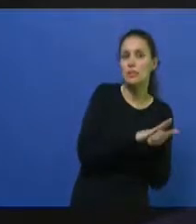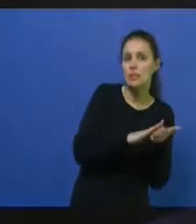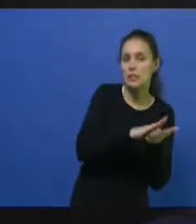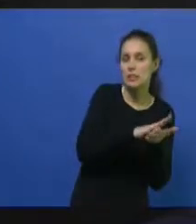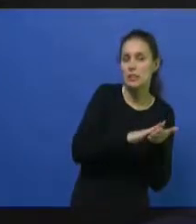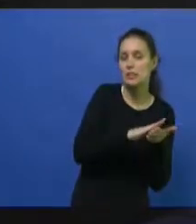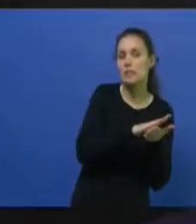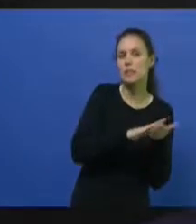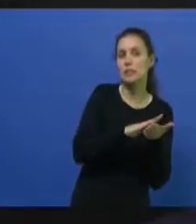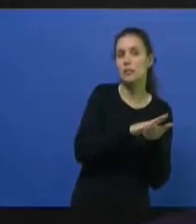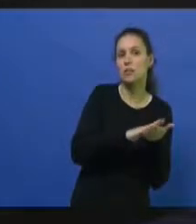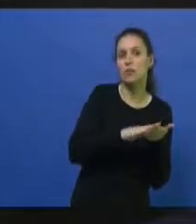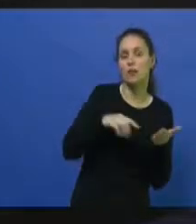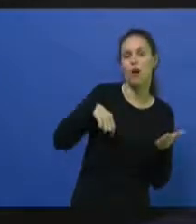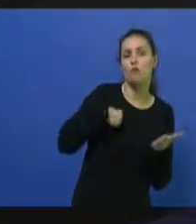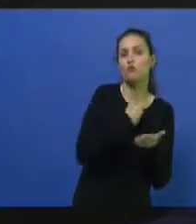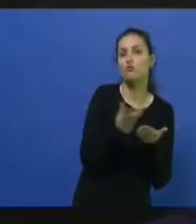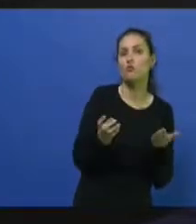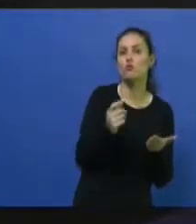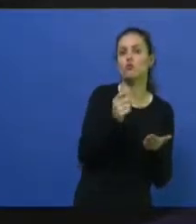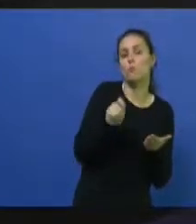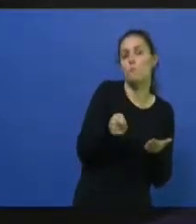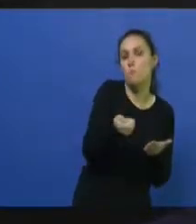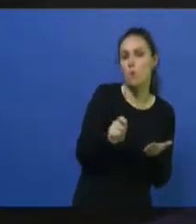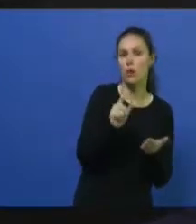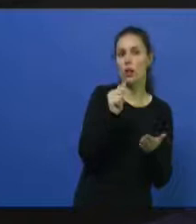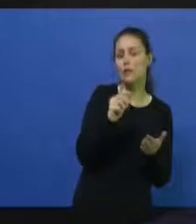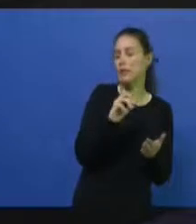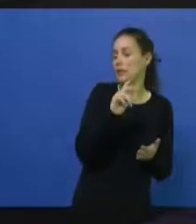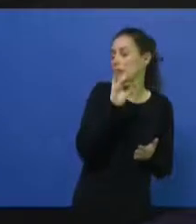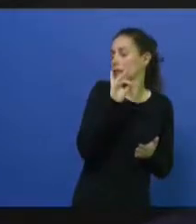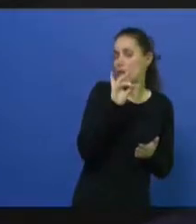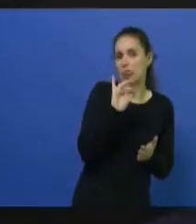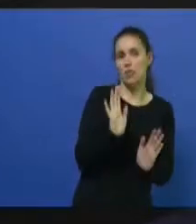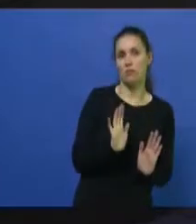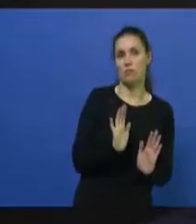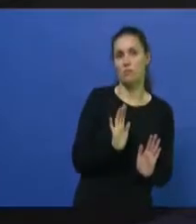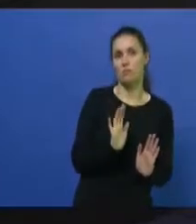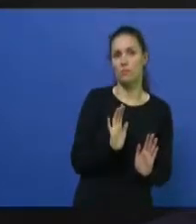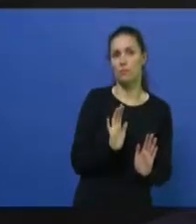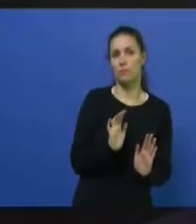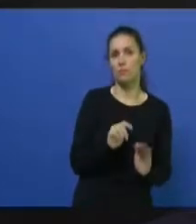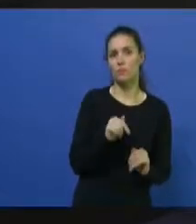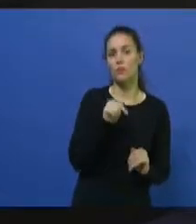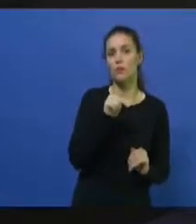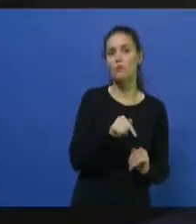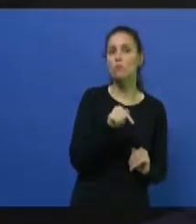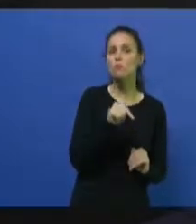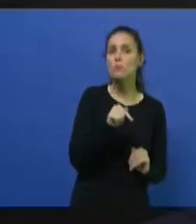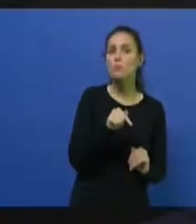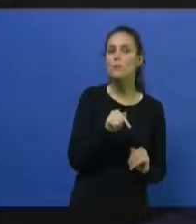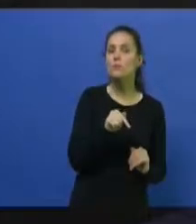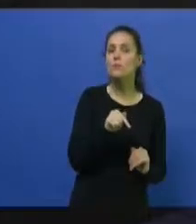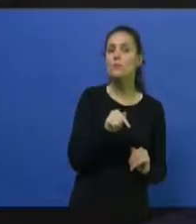situación sociopolítico, económica, muy complicada, y está empezando a repercutir